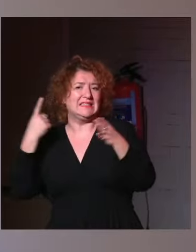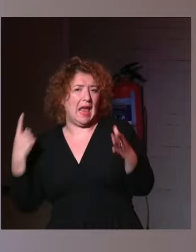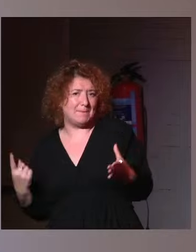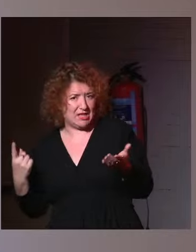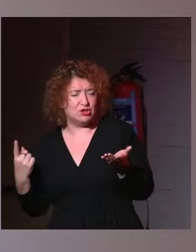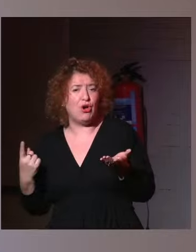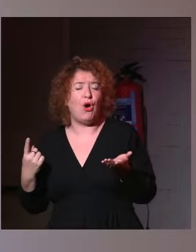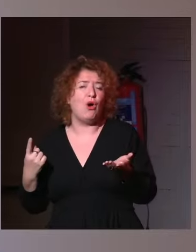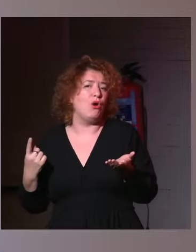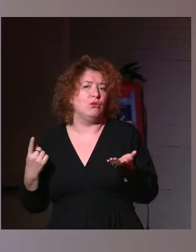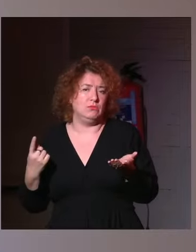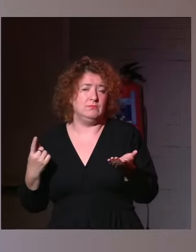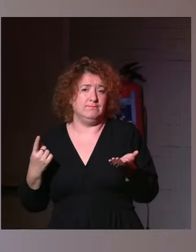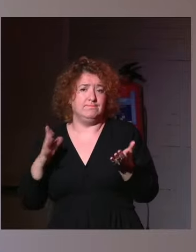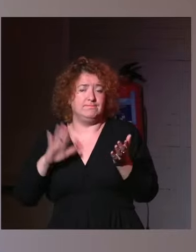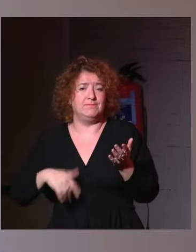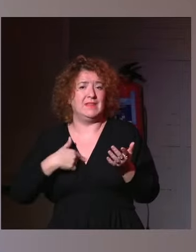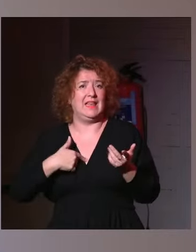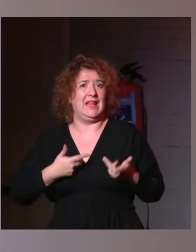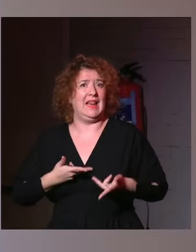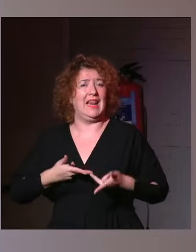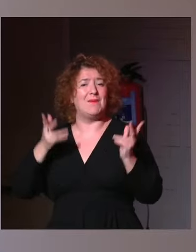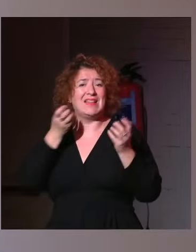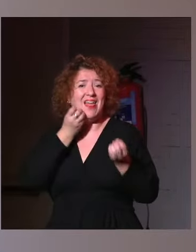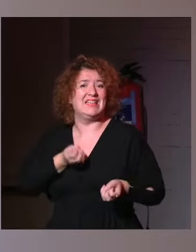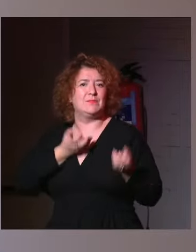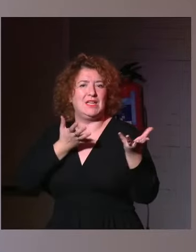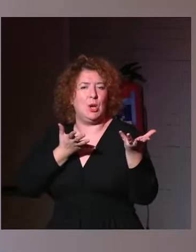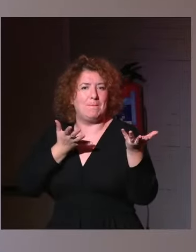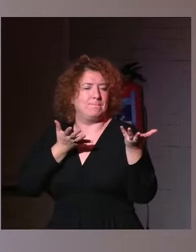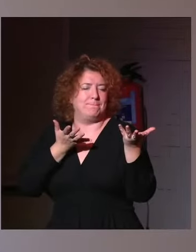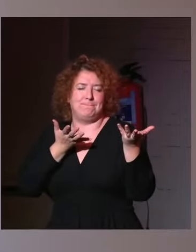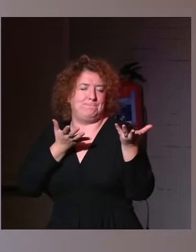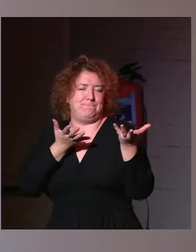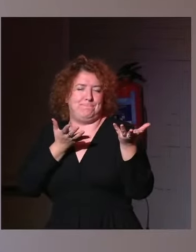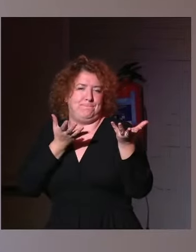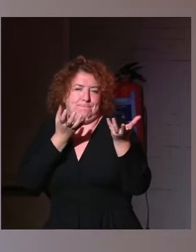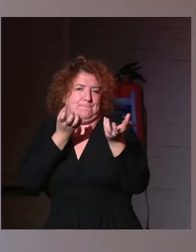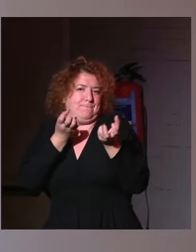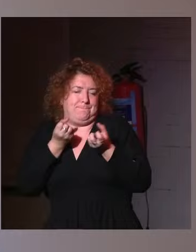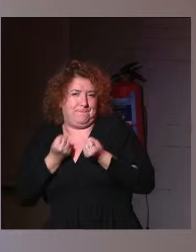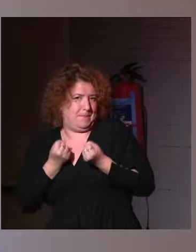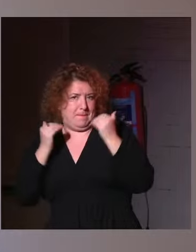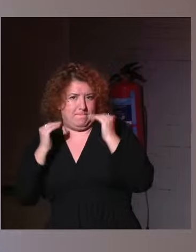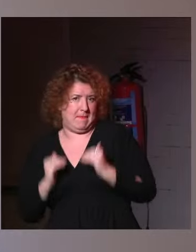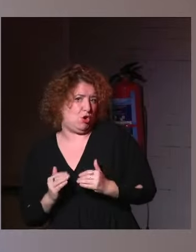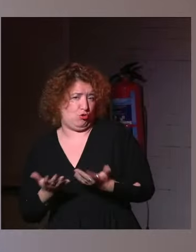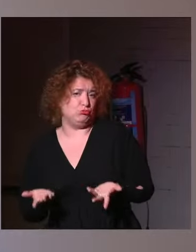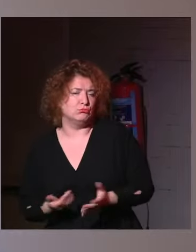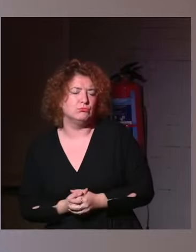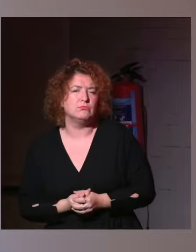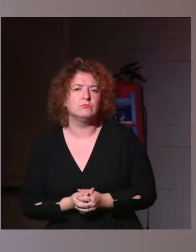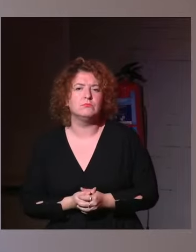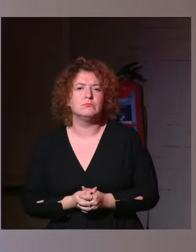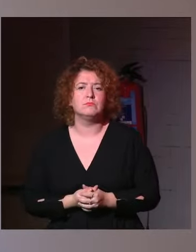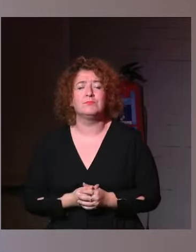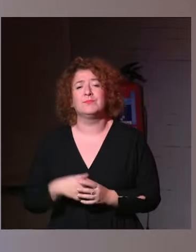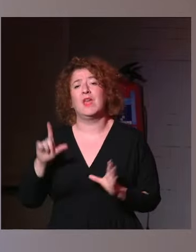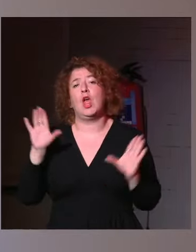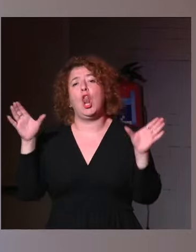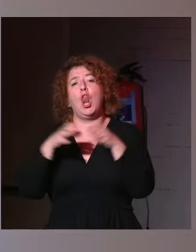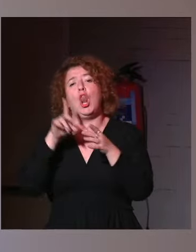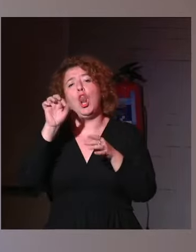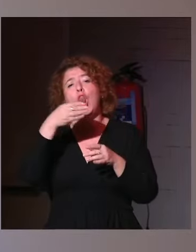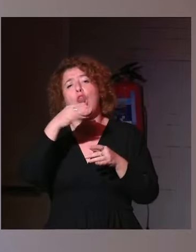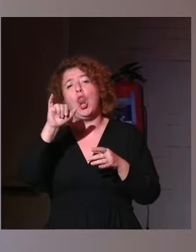Y por supuesto merma en la libertad de expresión eh el lobby europeo de mujeres también